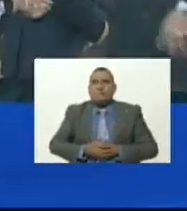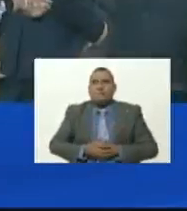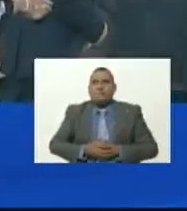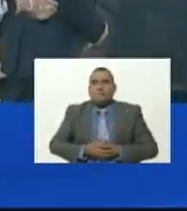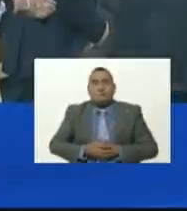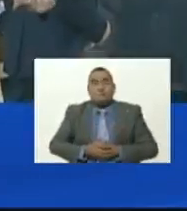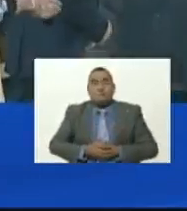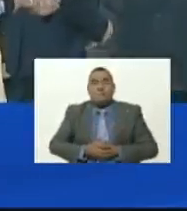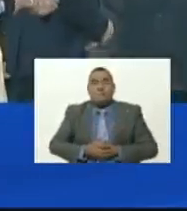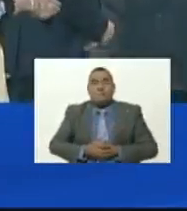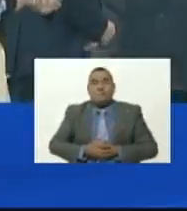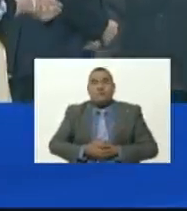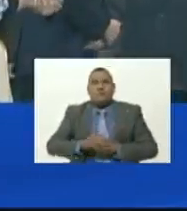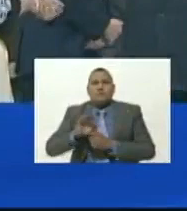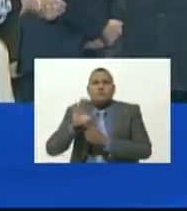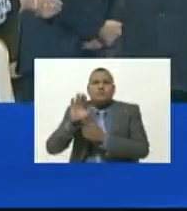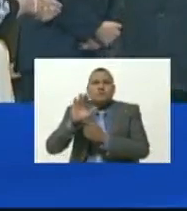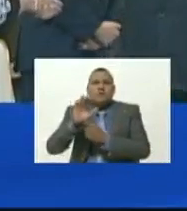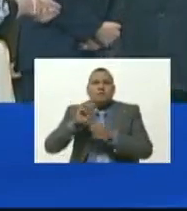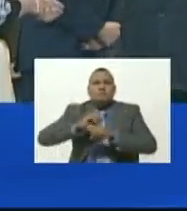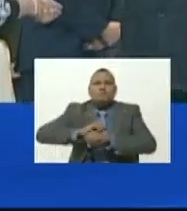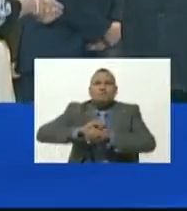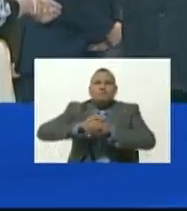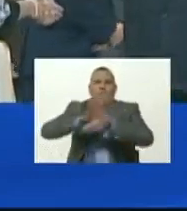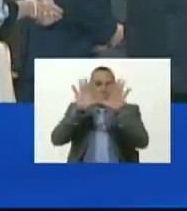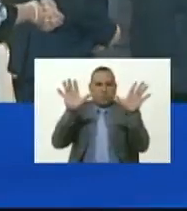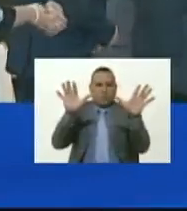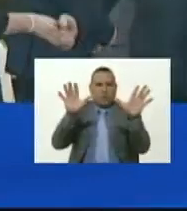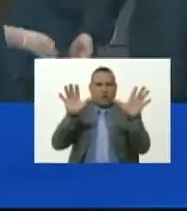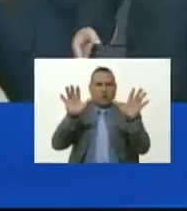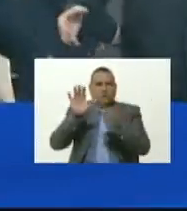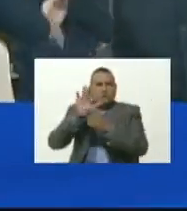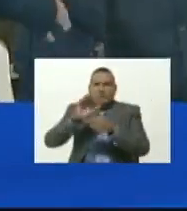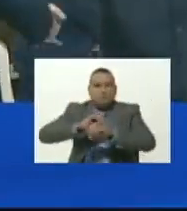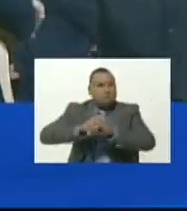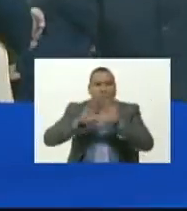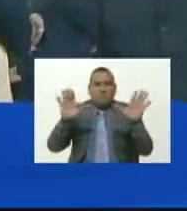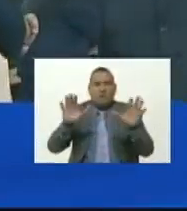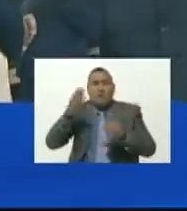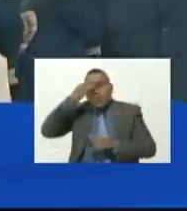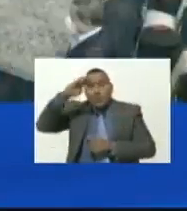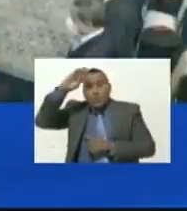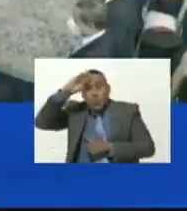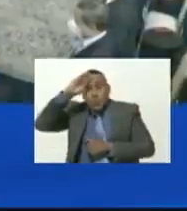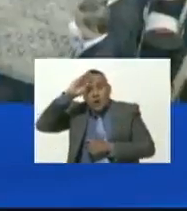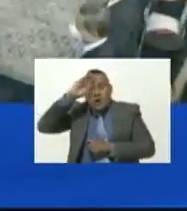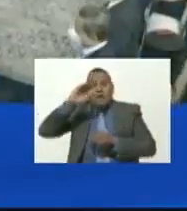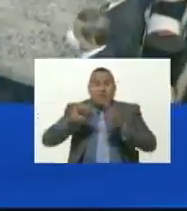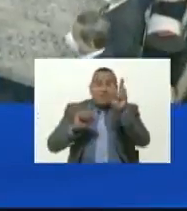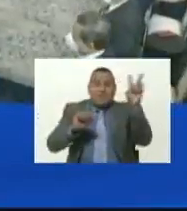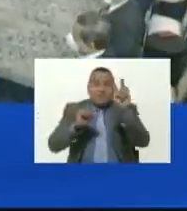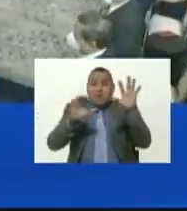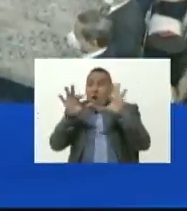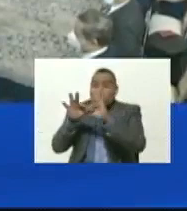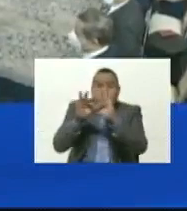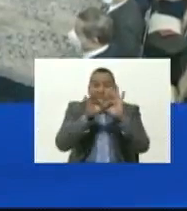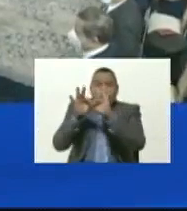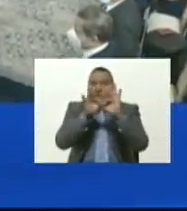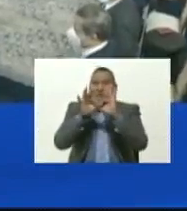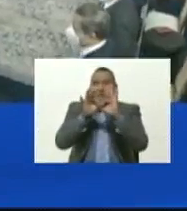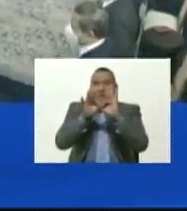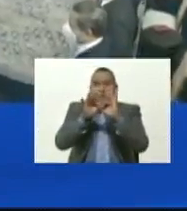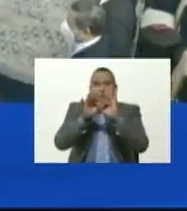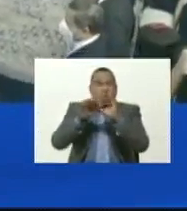Pudiéramos decir muy claro y contundentemente, Cuba y Venezuela estamos hoy más unidos